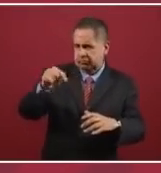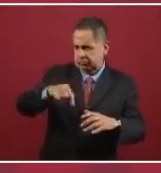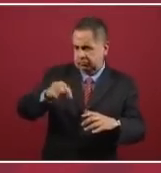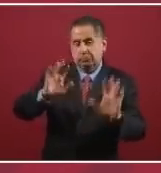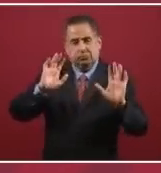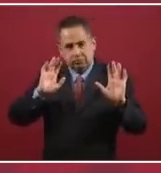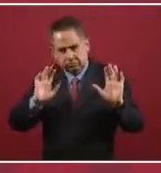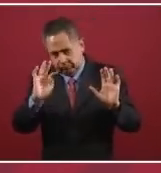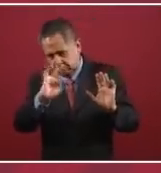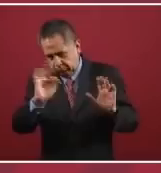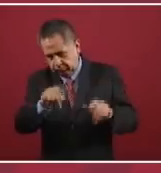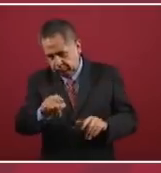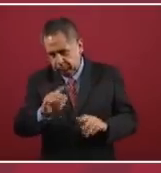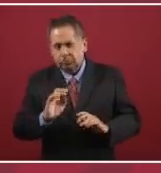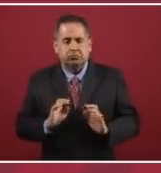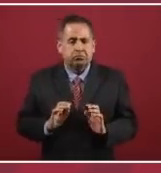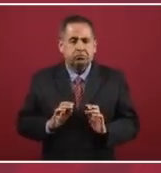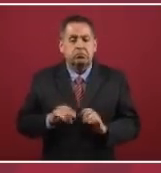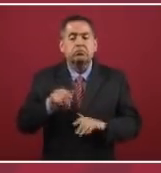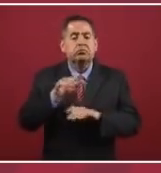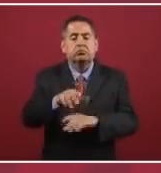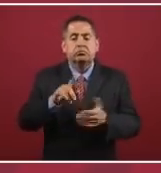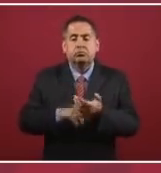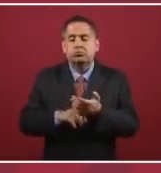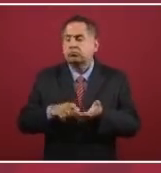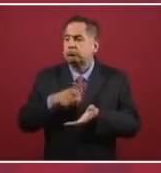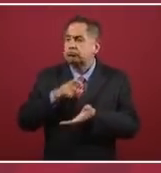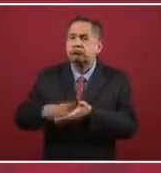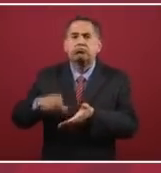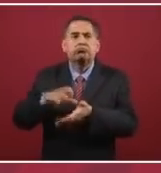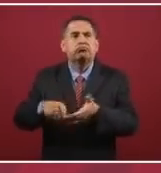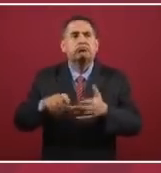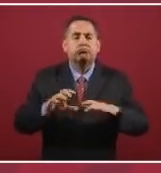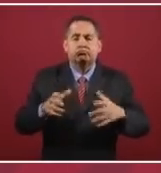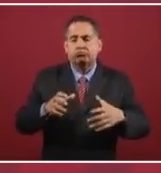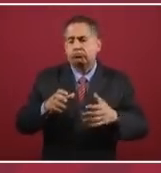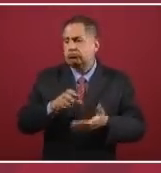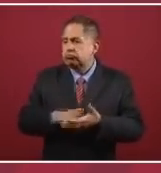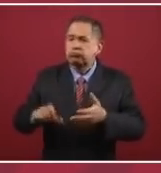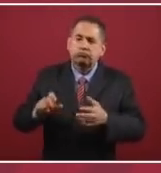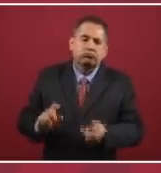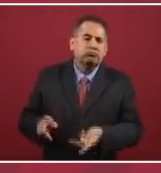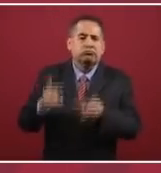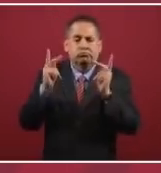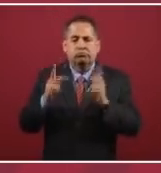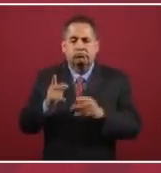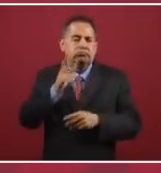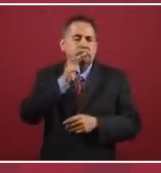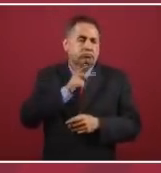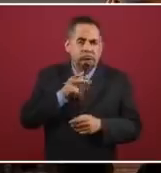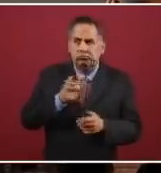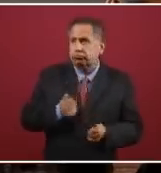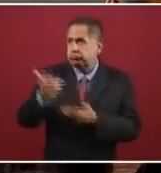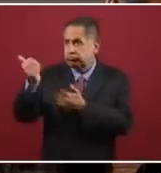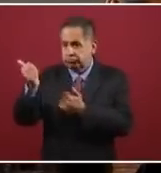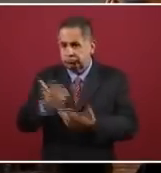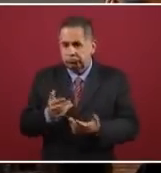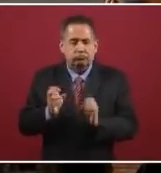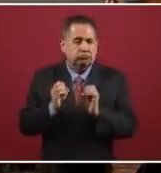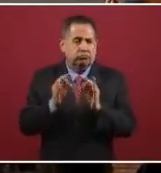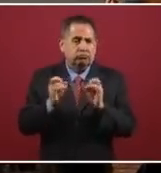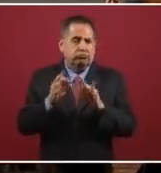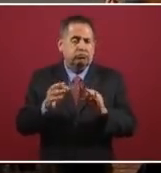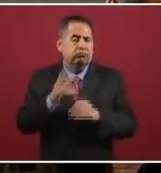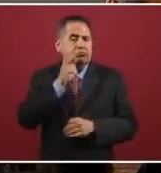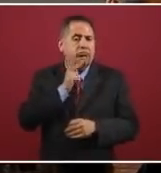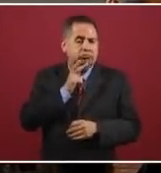puede ser, en lo que tiene que ver con la compra, venta de petróleo, las oficinas que tiene